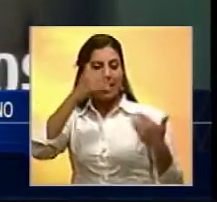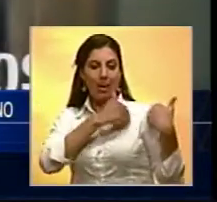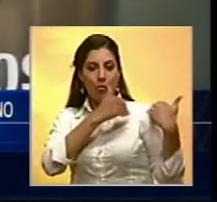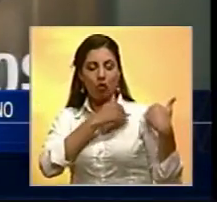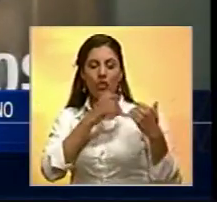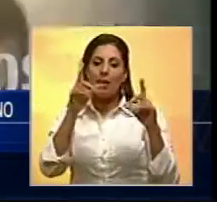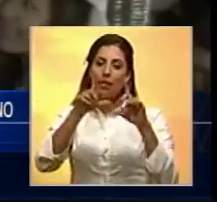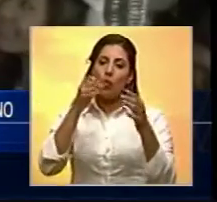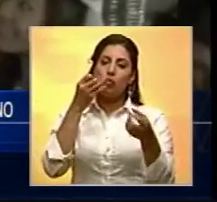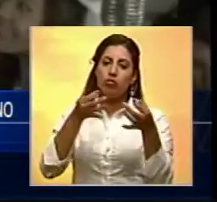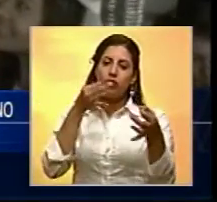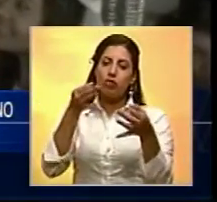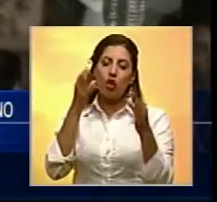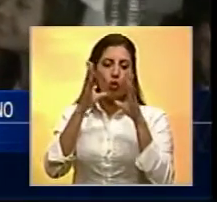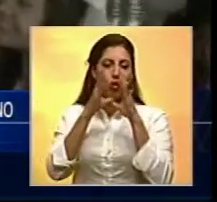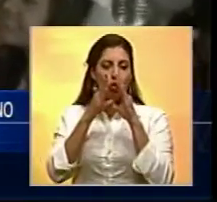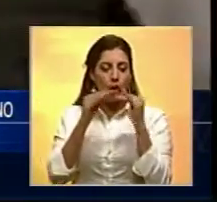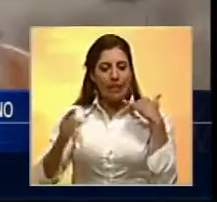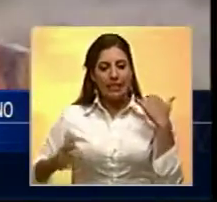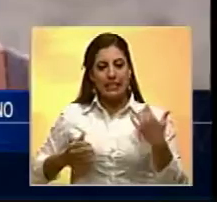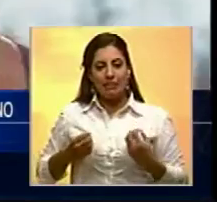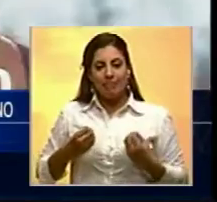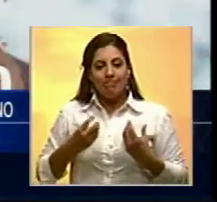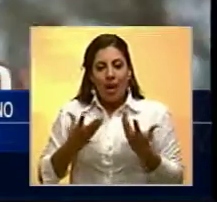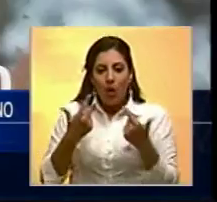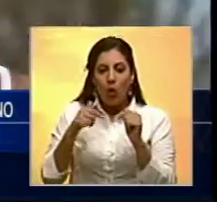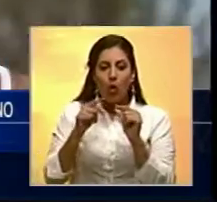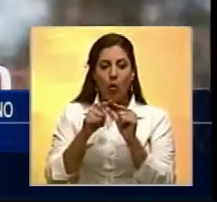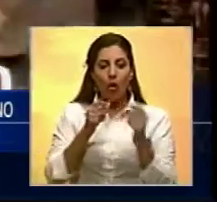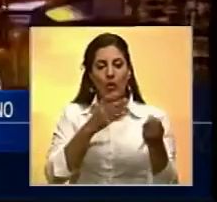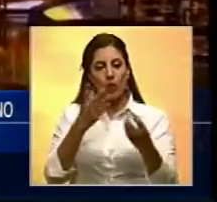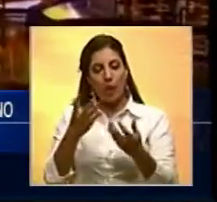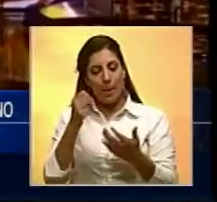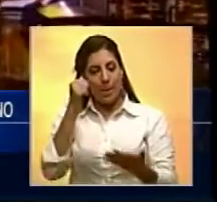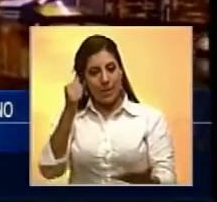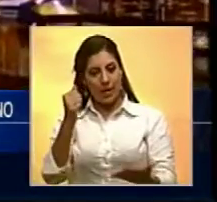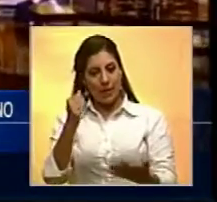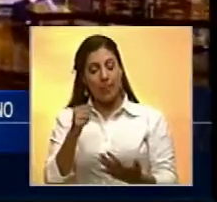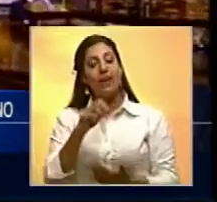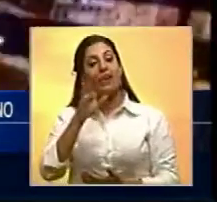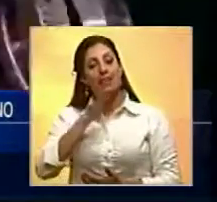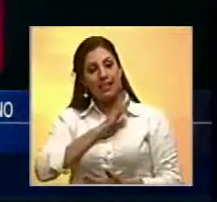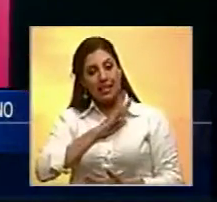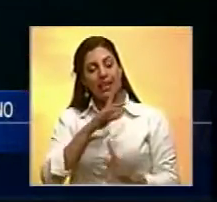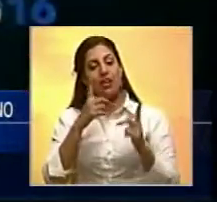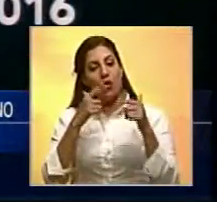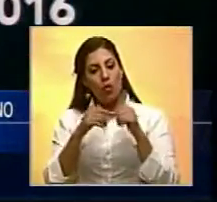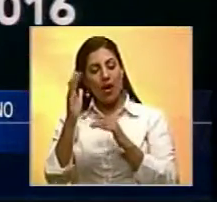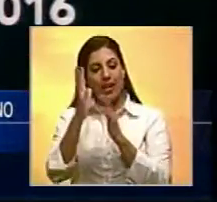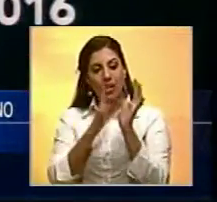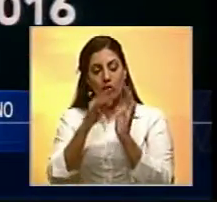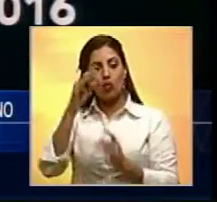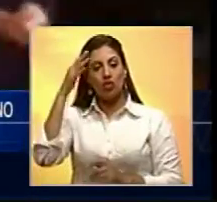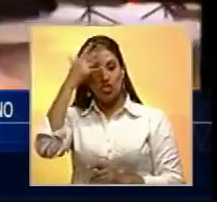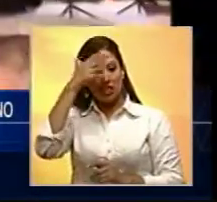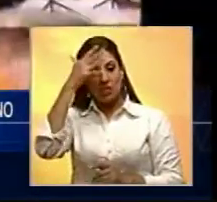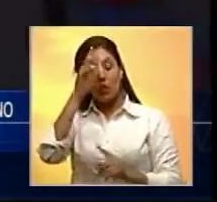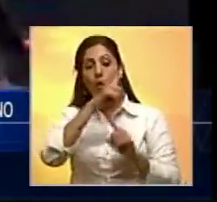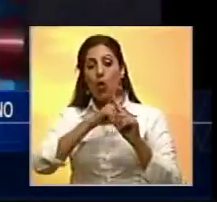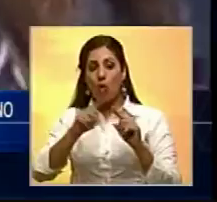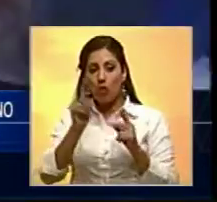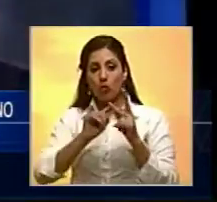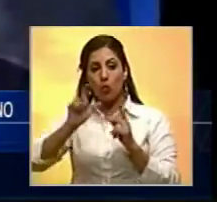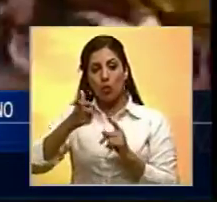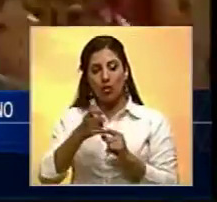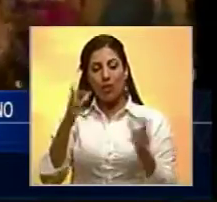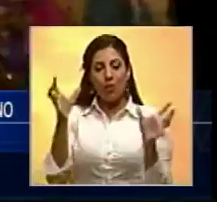a los televidentes todas las emociones que se viven en esta nueva entrega de estos premios, donde los venezolanos Jesús Chino Miranda, Gustavo Casas